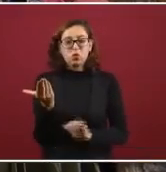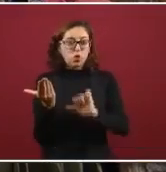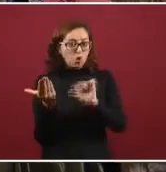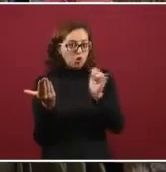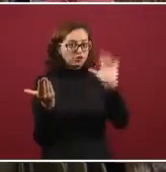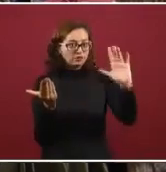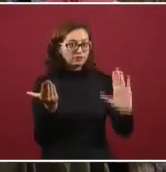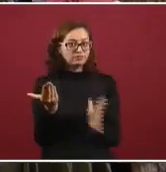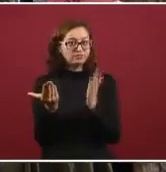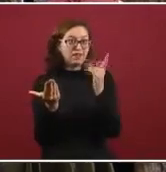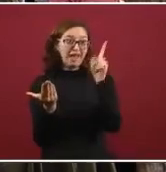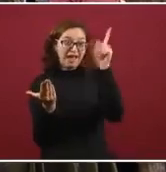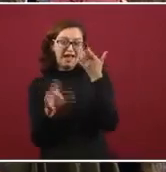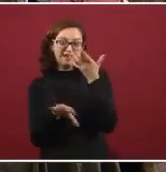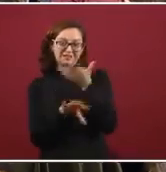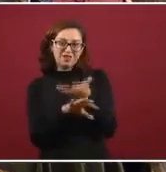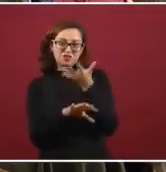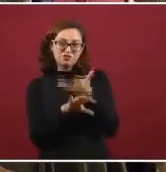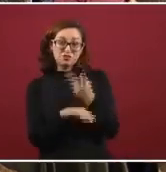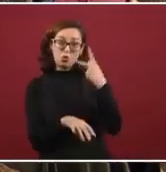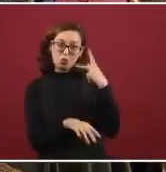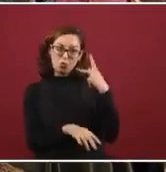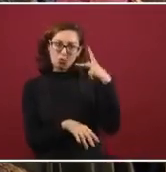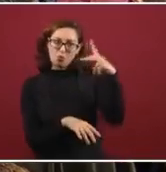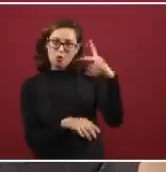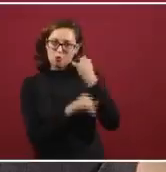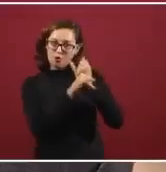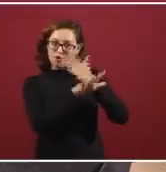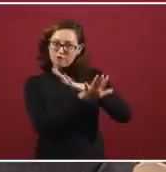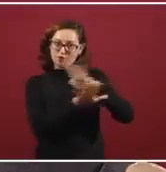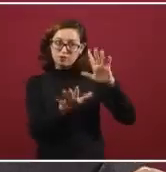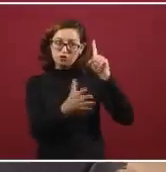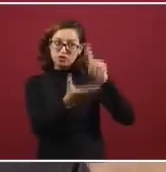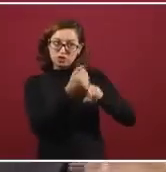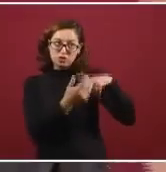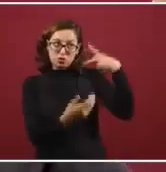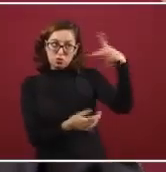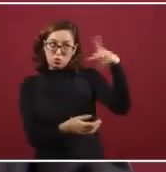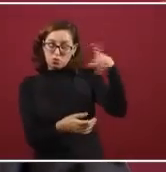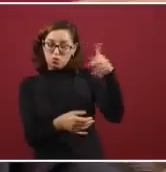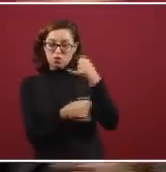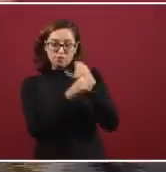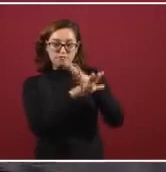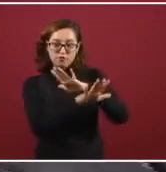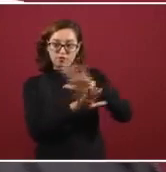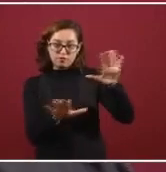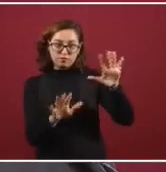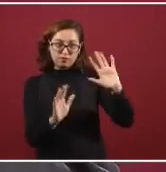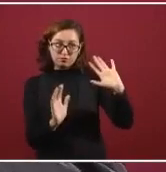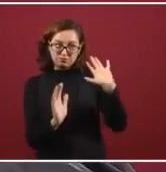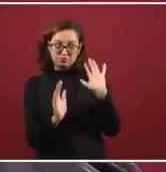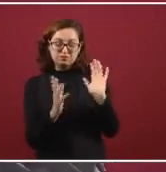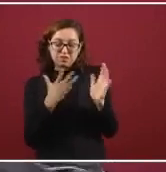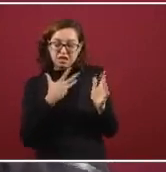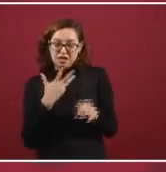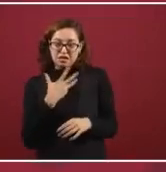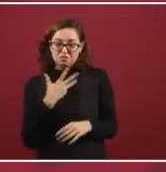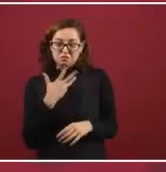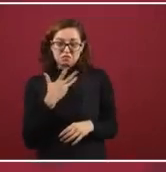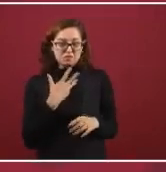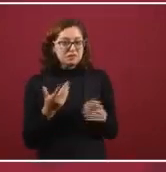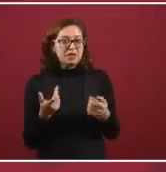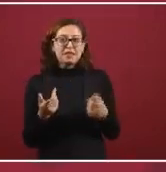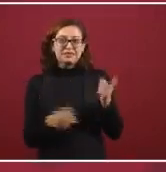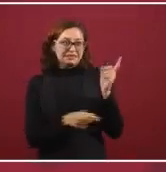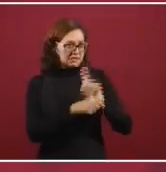que los norteamericanos tienen allá en su reporte interno, que está hecho por cada zona, pero eso es todos los